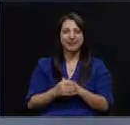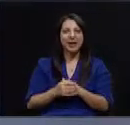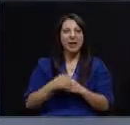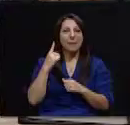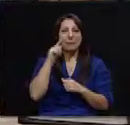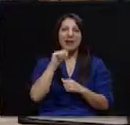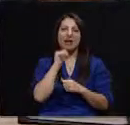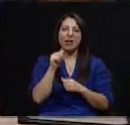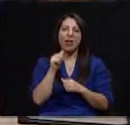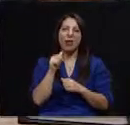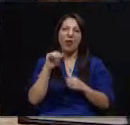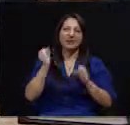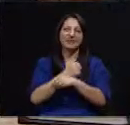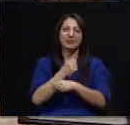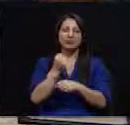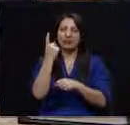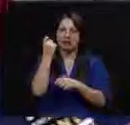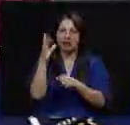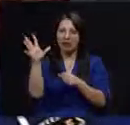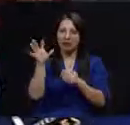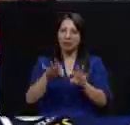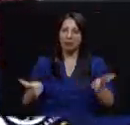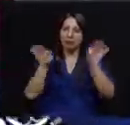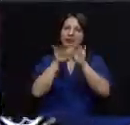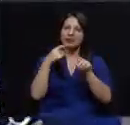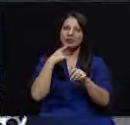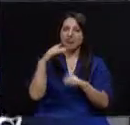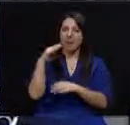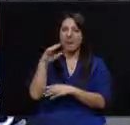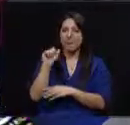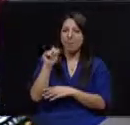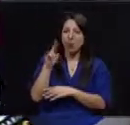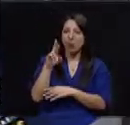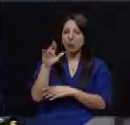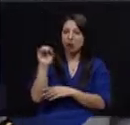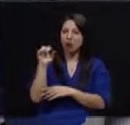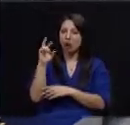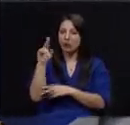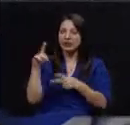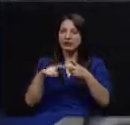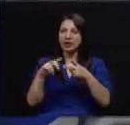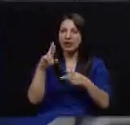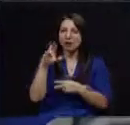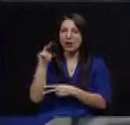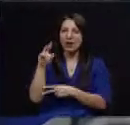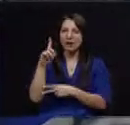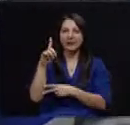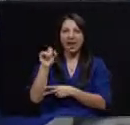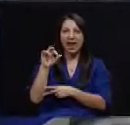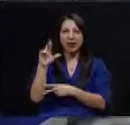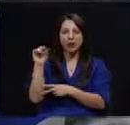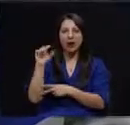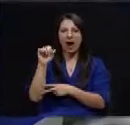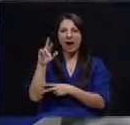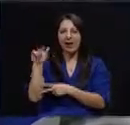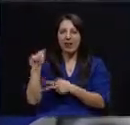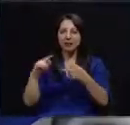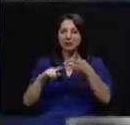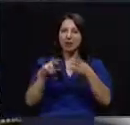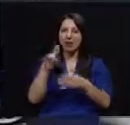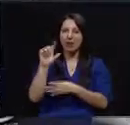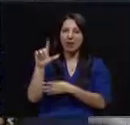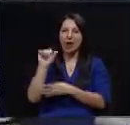caer en una lamentable omisión, hay que mencionar a don Mauricio Ortiz, a don Rubén Darío Arena, a doctor